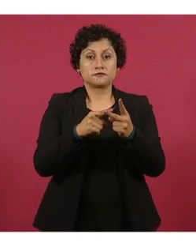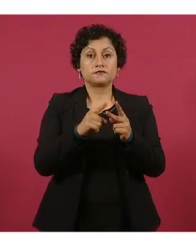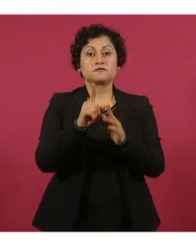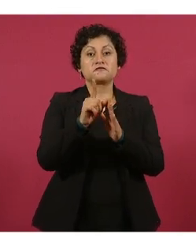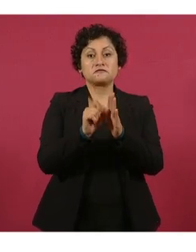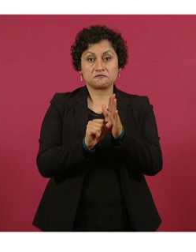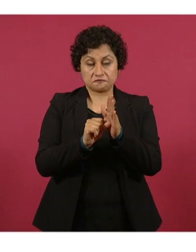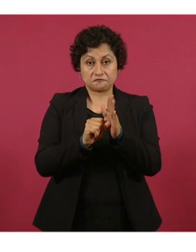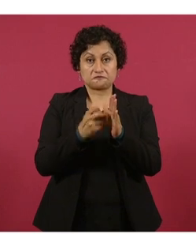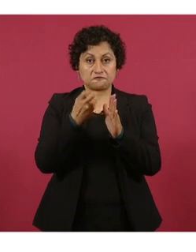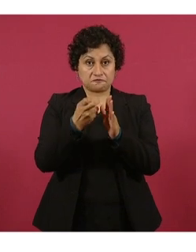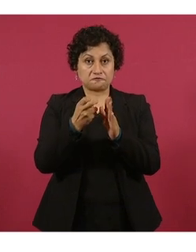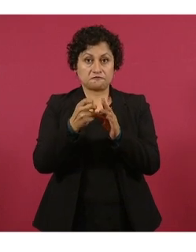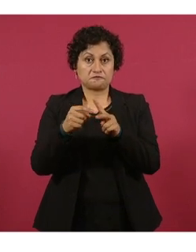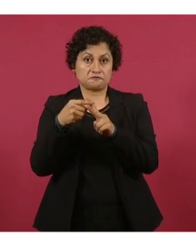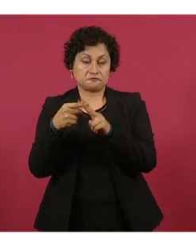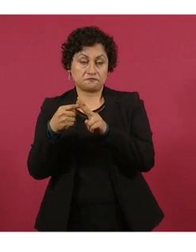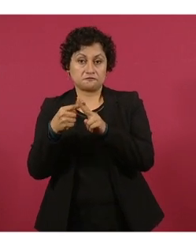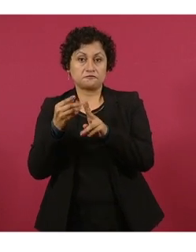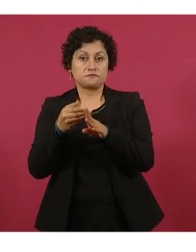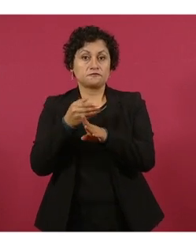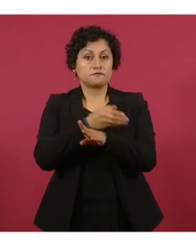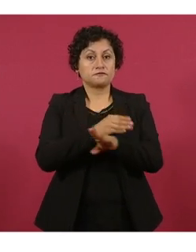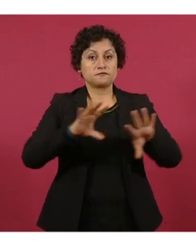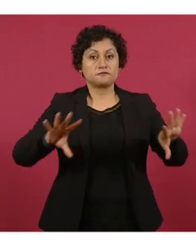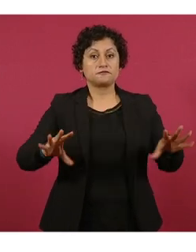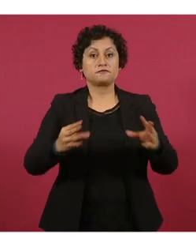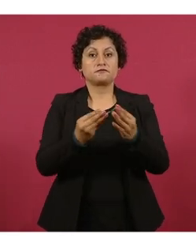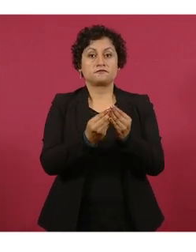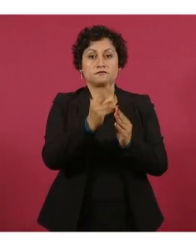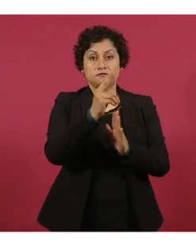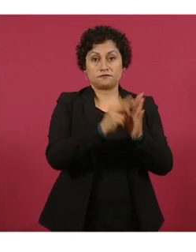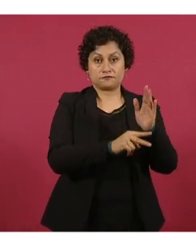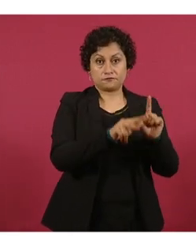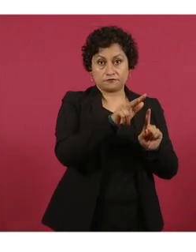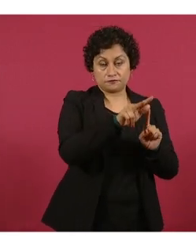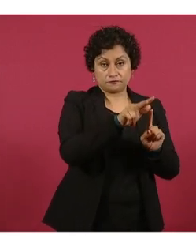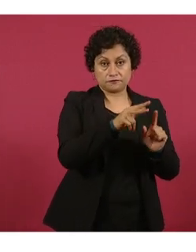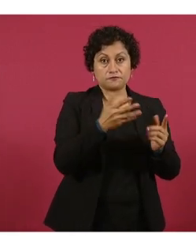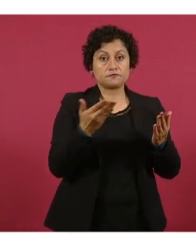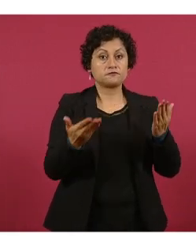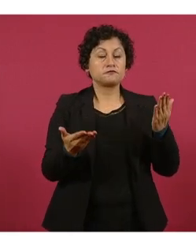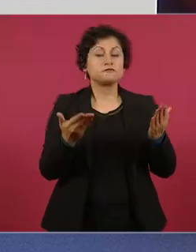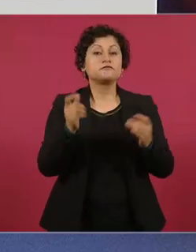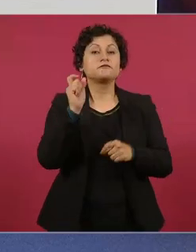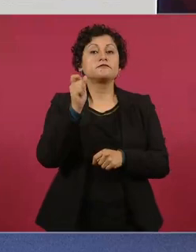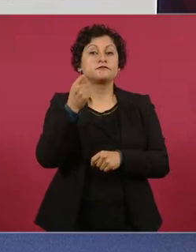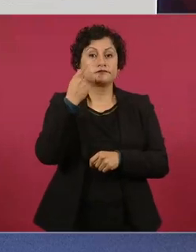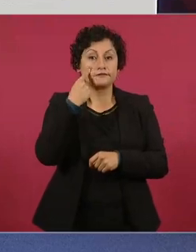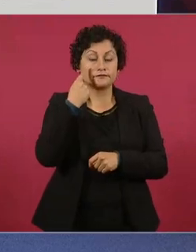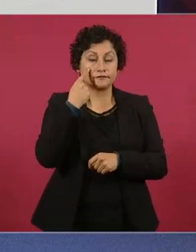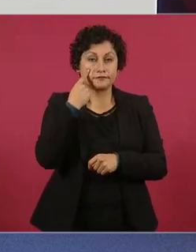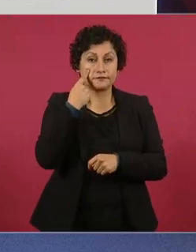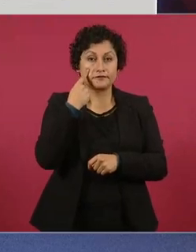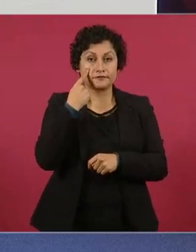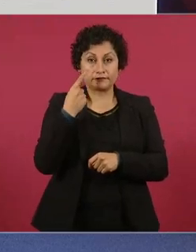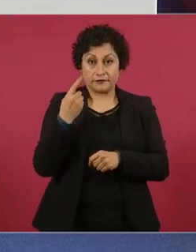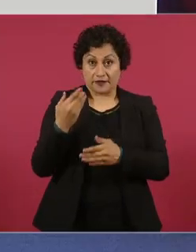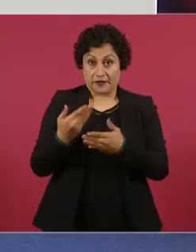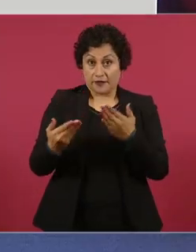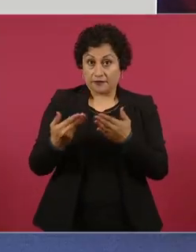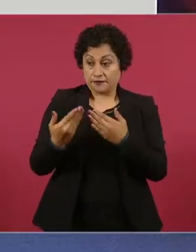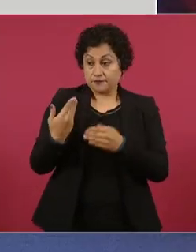histórico en dos mil dieciocho. Hay que decir aquí que se trata del diciembre más bajo